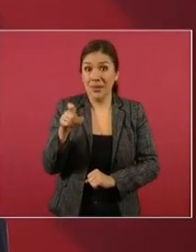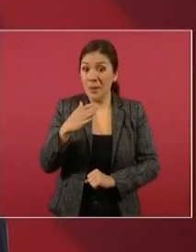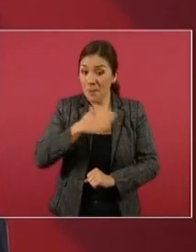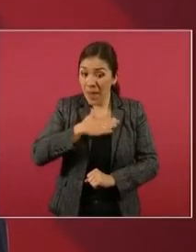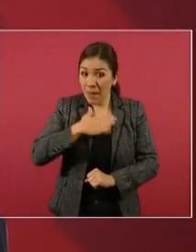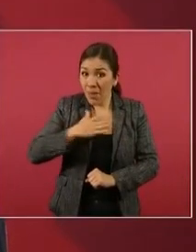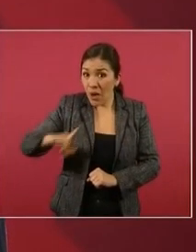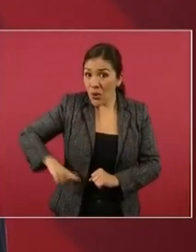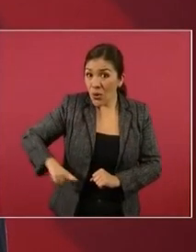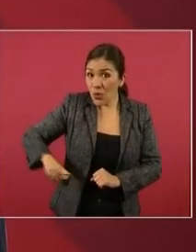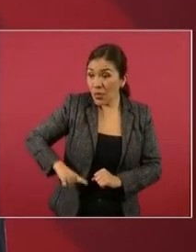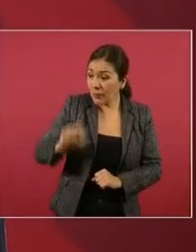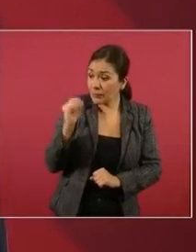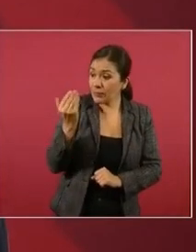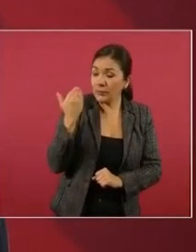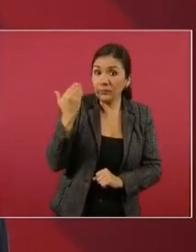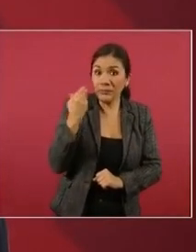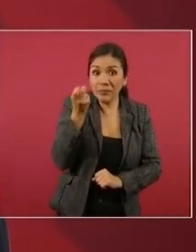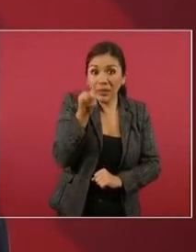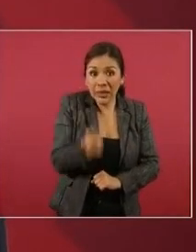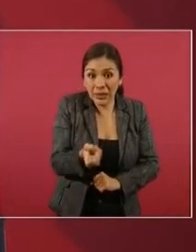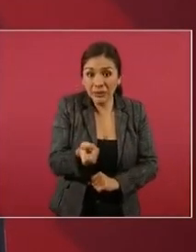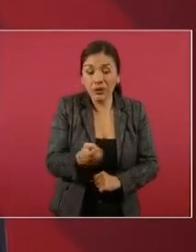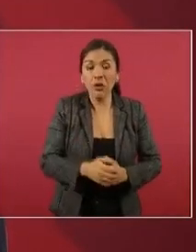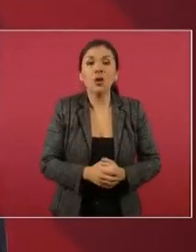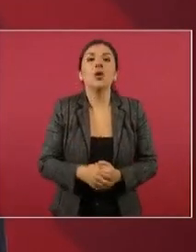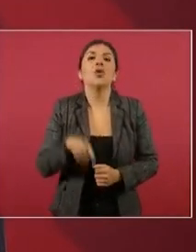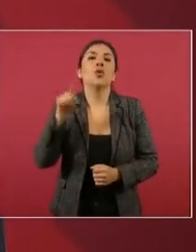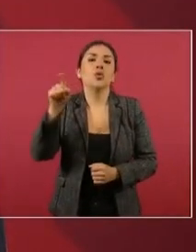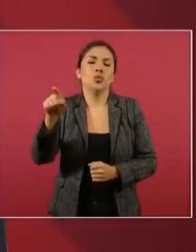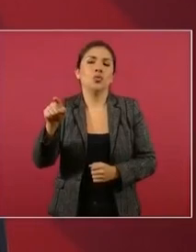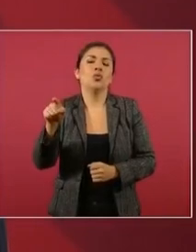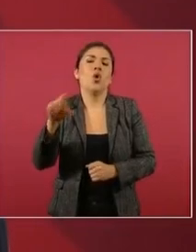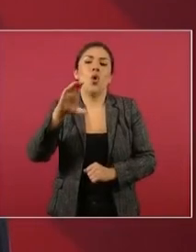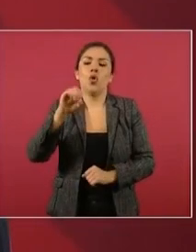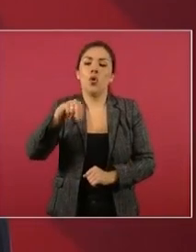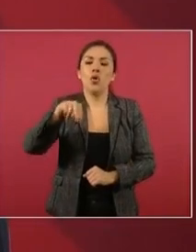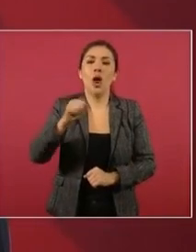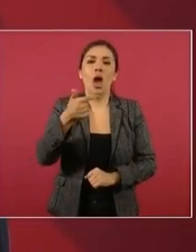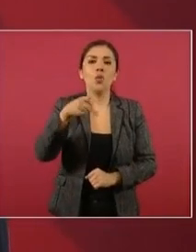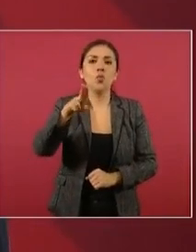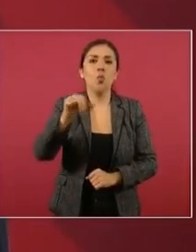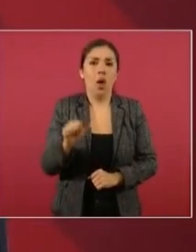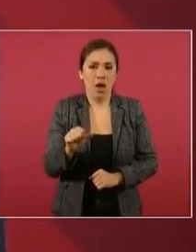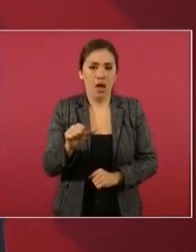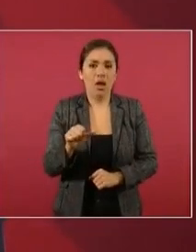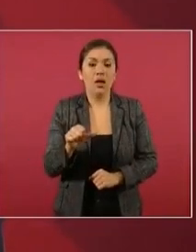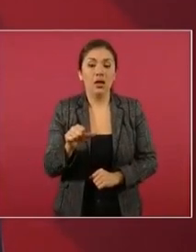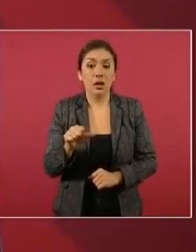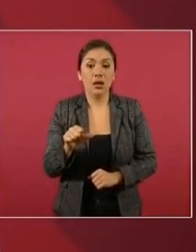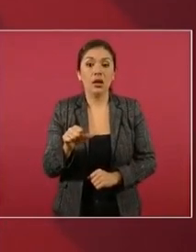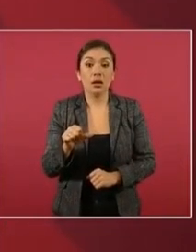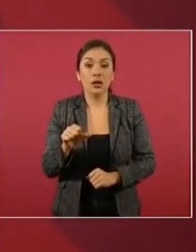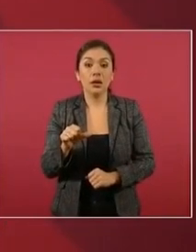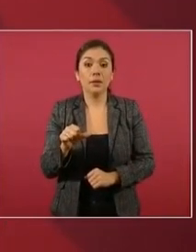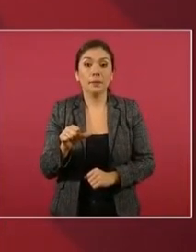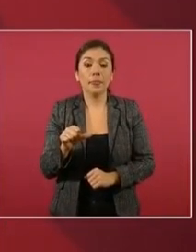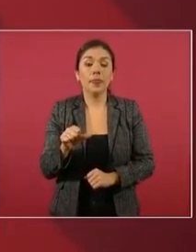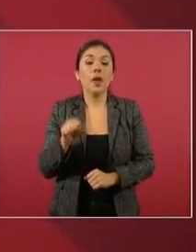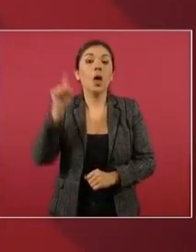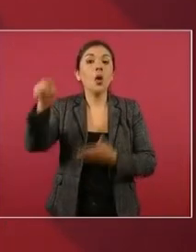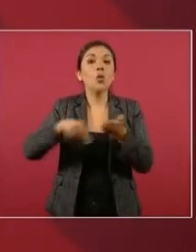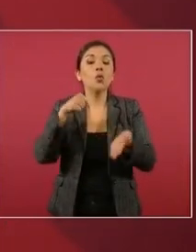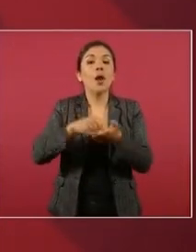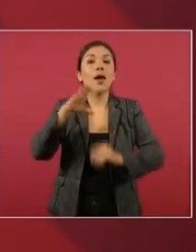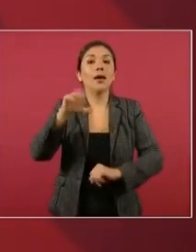acreditar aproximadamente 18 años de cotización, tomando en consideración su trabajo